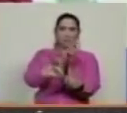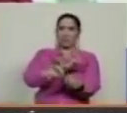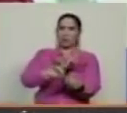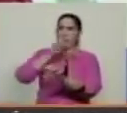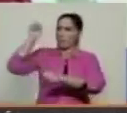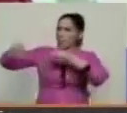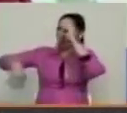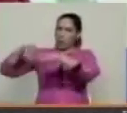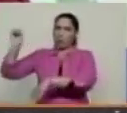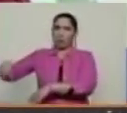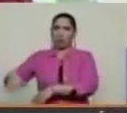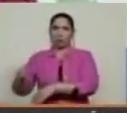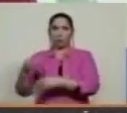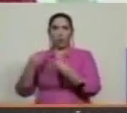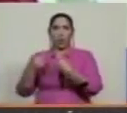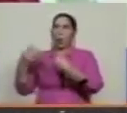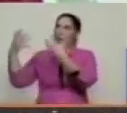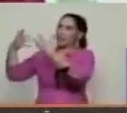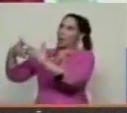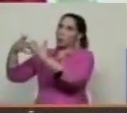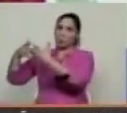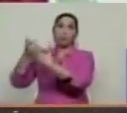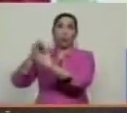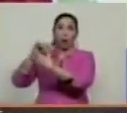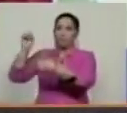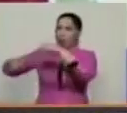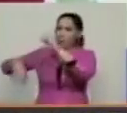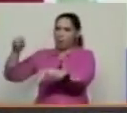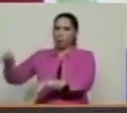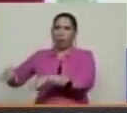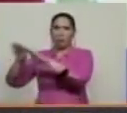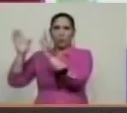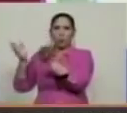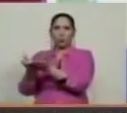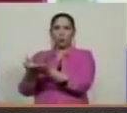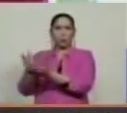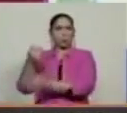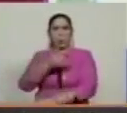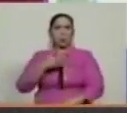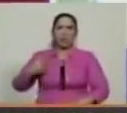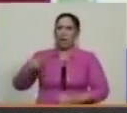Como Estados Unidos, que tiene todas las bombas atómicas del mundo, pero no quiere que más nadie tenga.